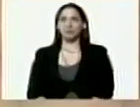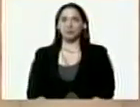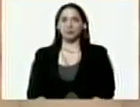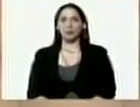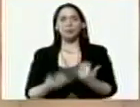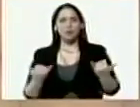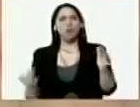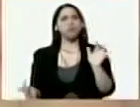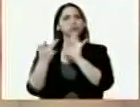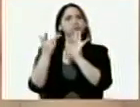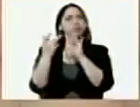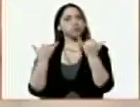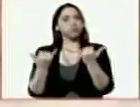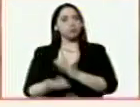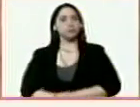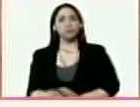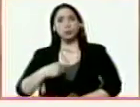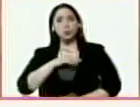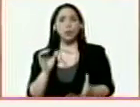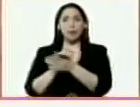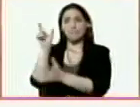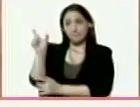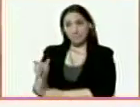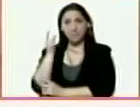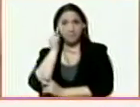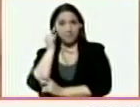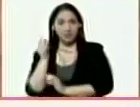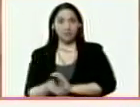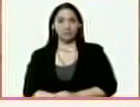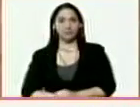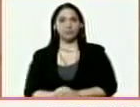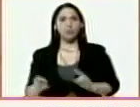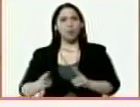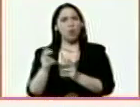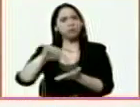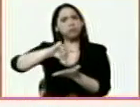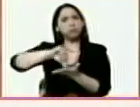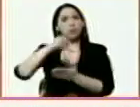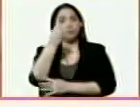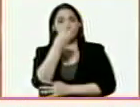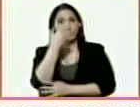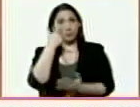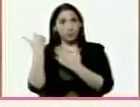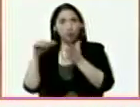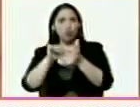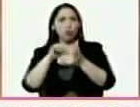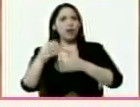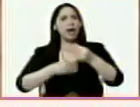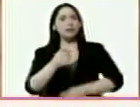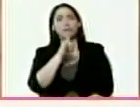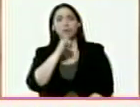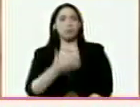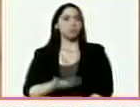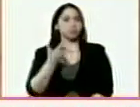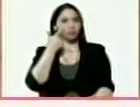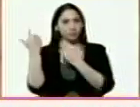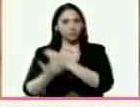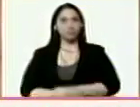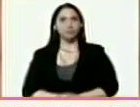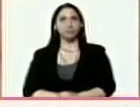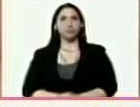esta hora establecemos un contacto con nuestra compañera Javier Nichirinos. Ella se encuentra en el Palacio de Miraflores, donde se genera importante información. Adelante.